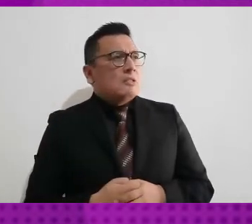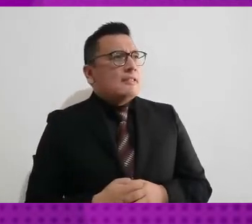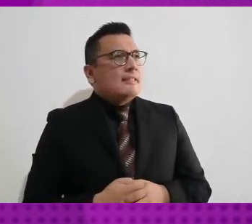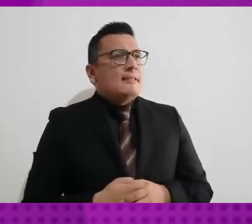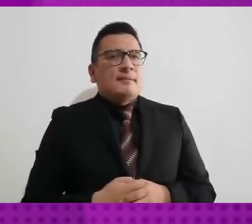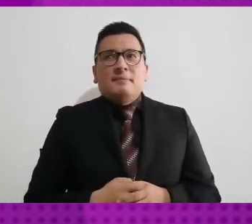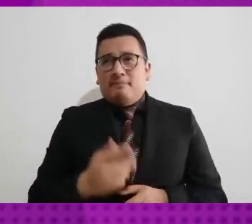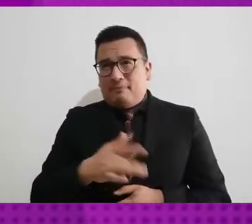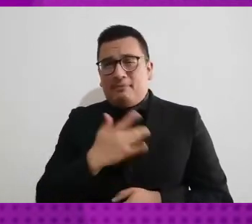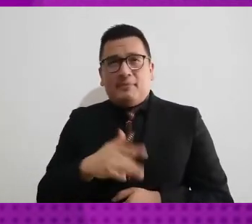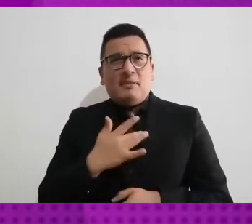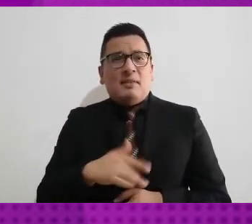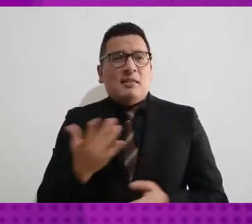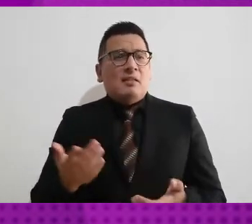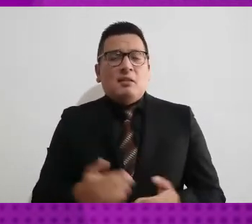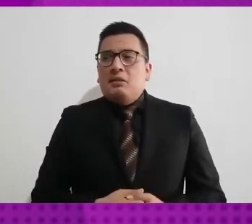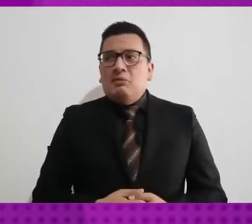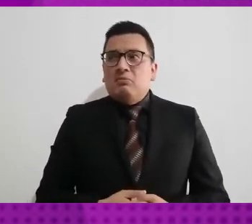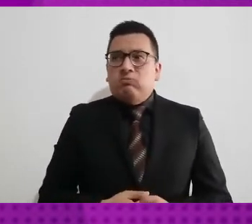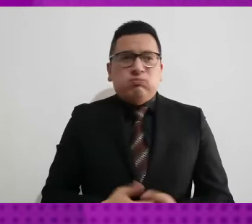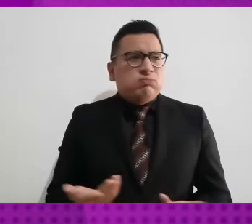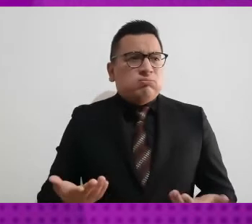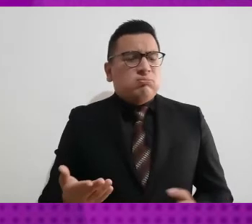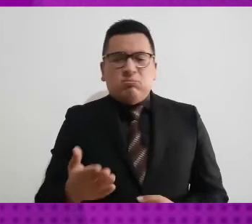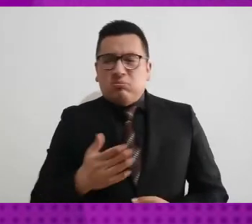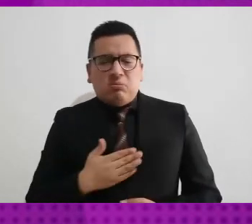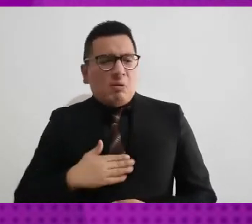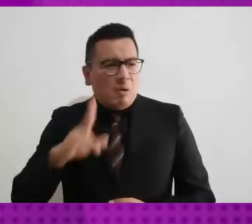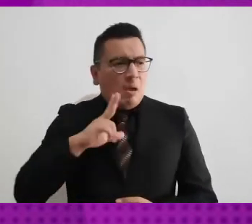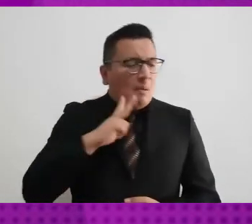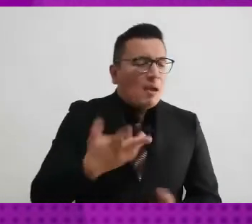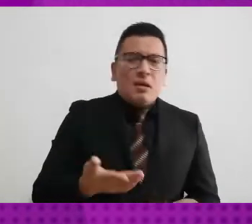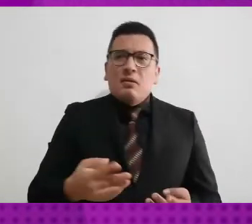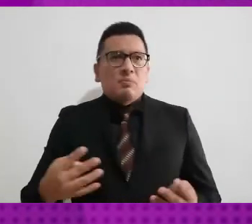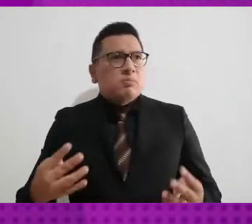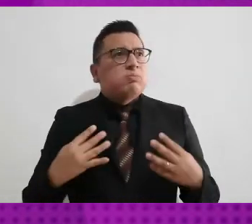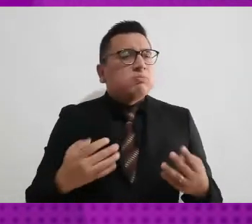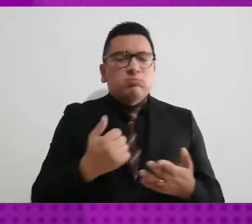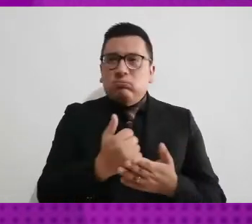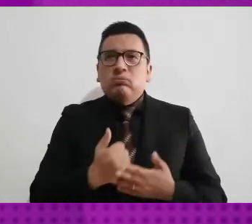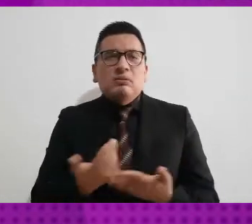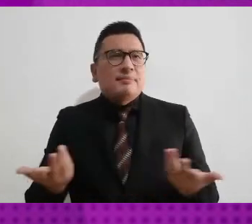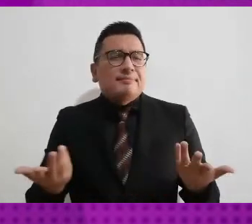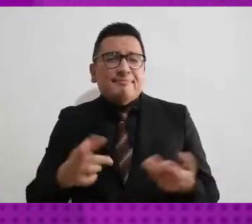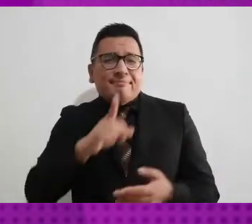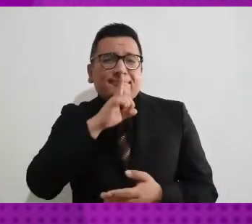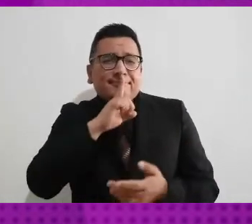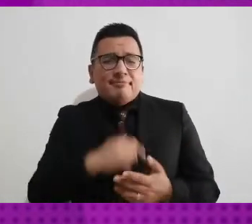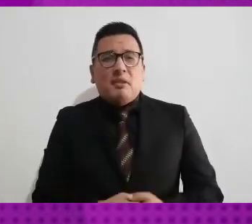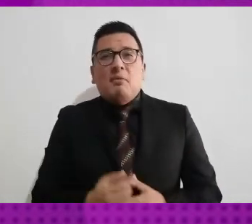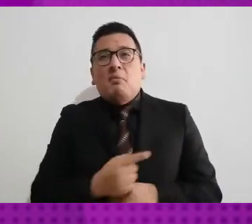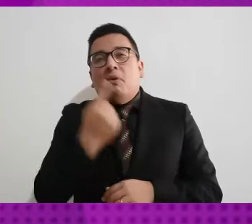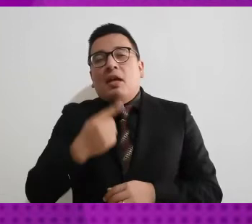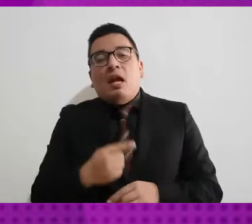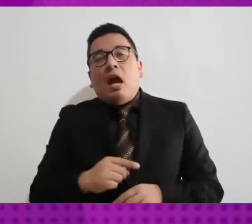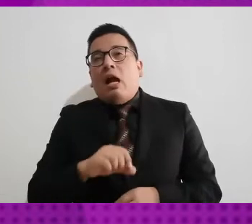XX ni siquiera podían tener representaciones en las casillas, y había una intromisión muy directa y abierta de